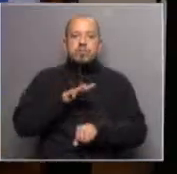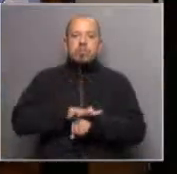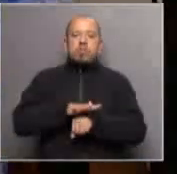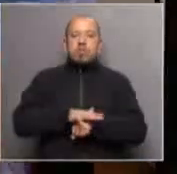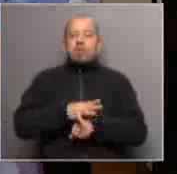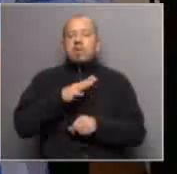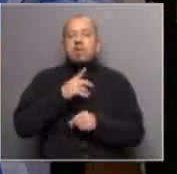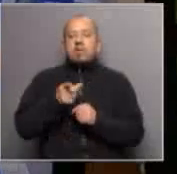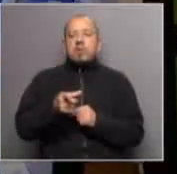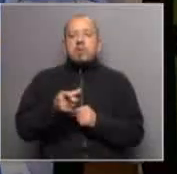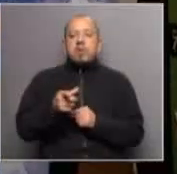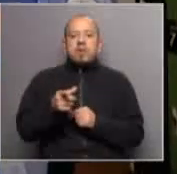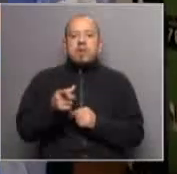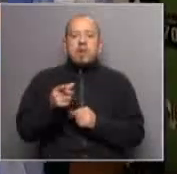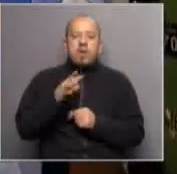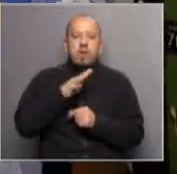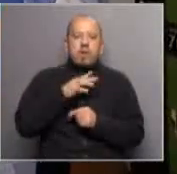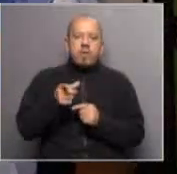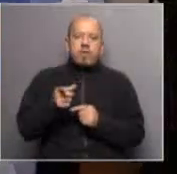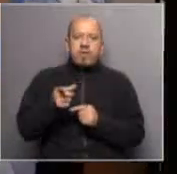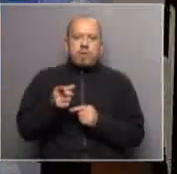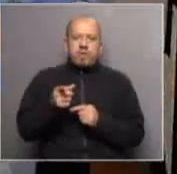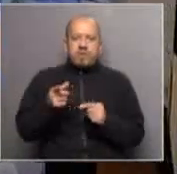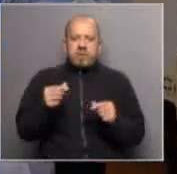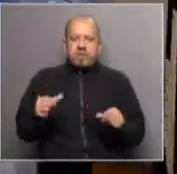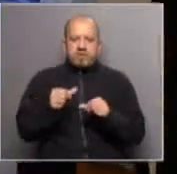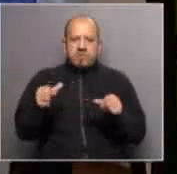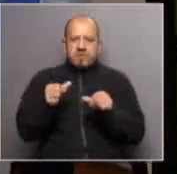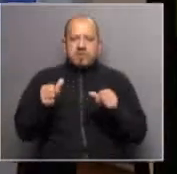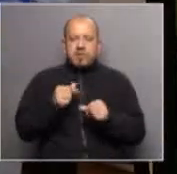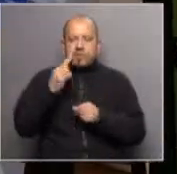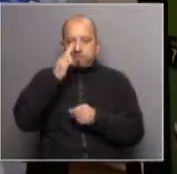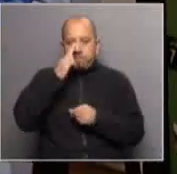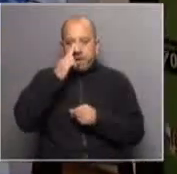teníamos dentro de la oferta gastronómica, teníamos elaboración propia de panes